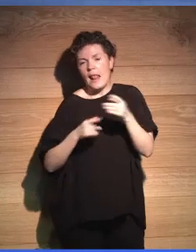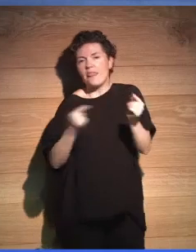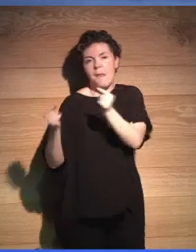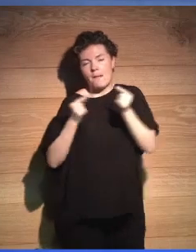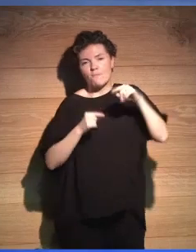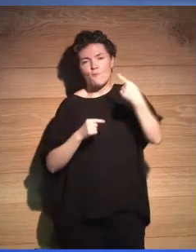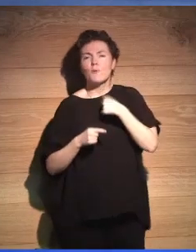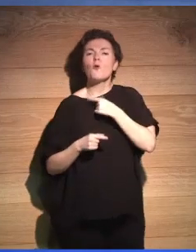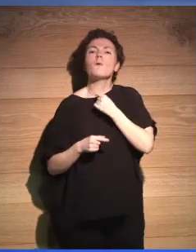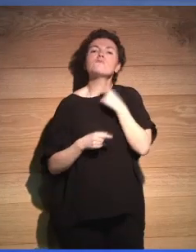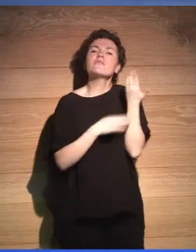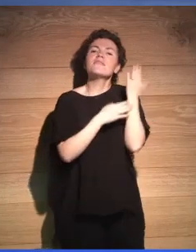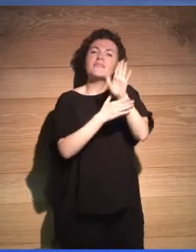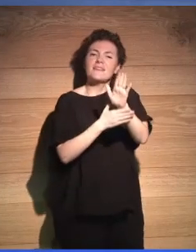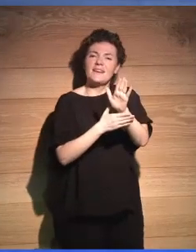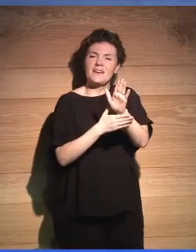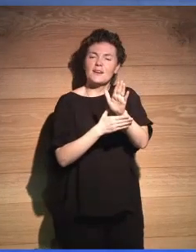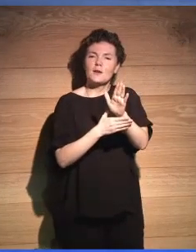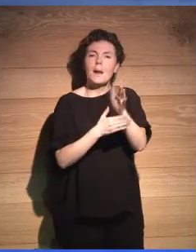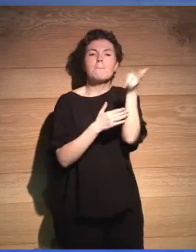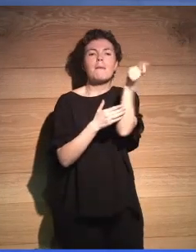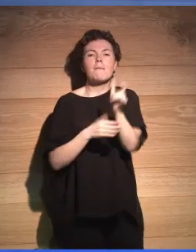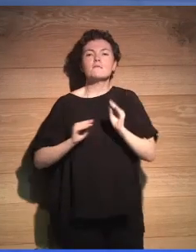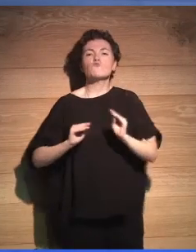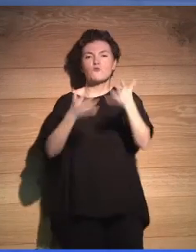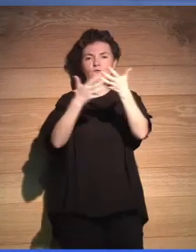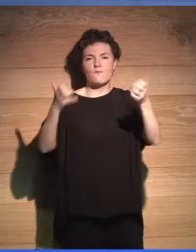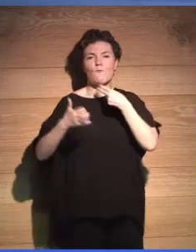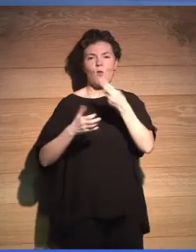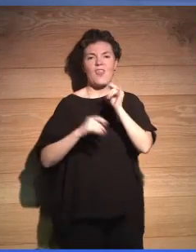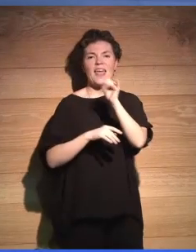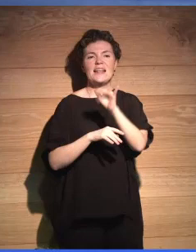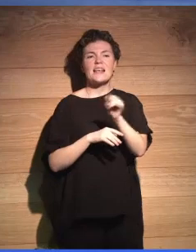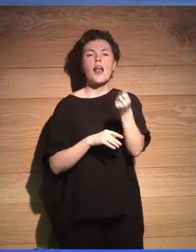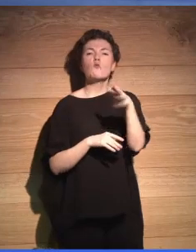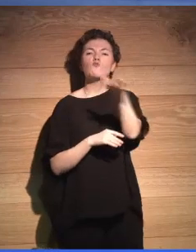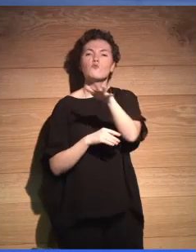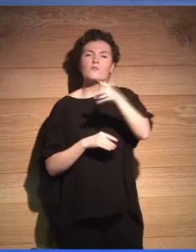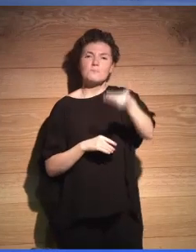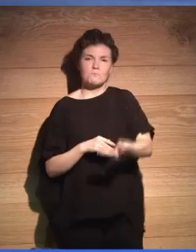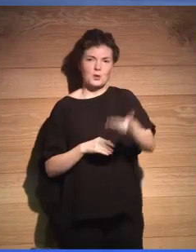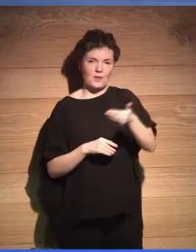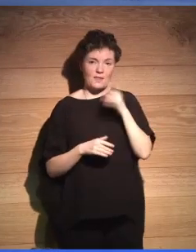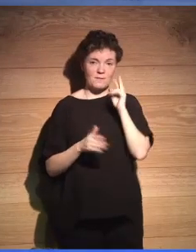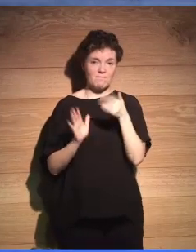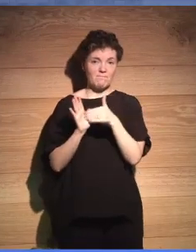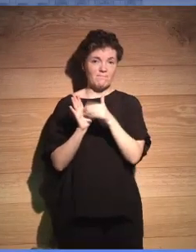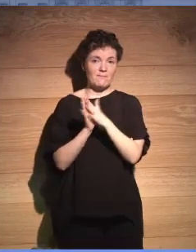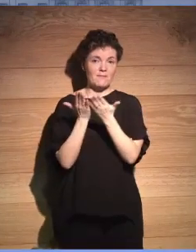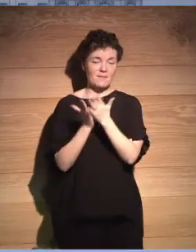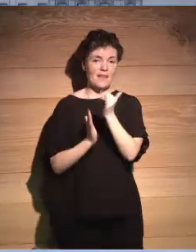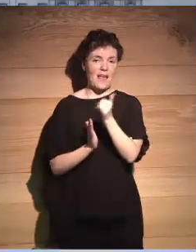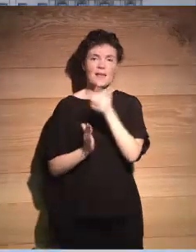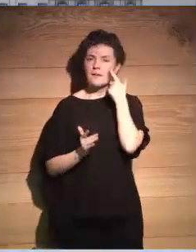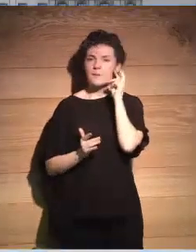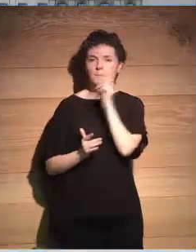pero lo que sí me gustaría enseñarles, en palabras de Ilsa, algunos lugares importantes que salen en la novela.